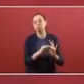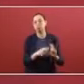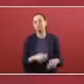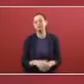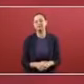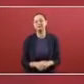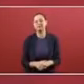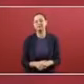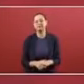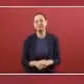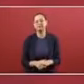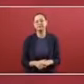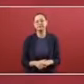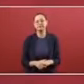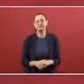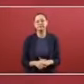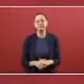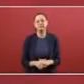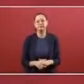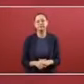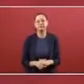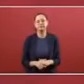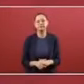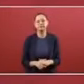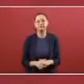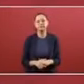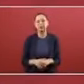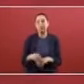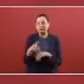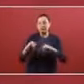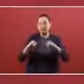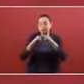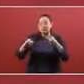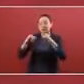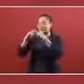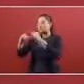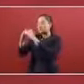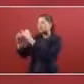Y en todos esos organismos,